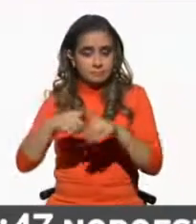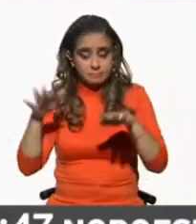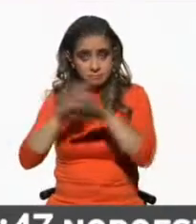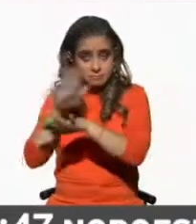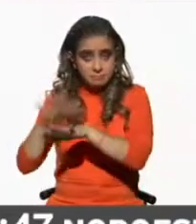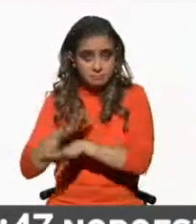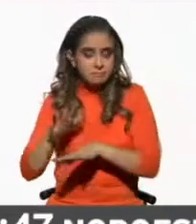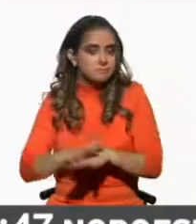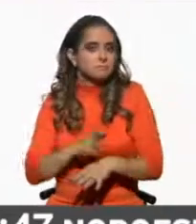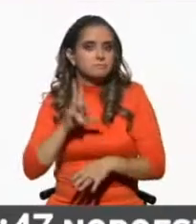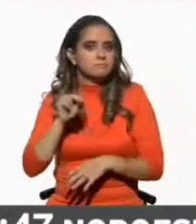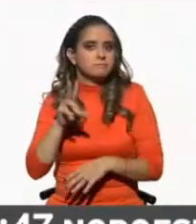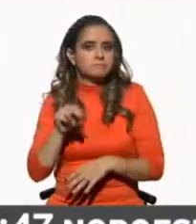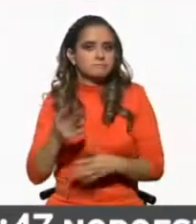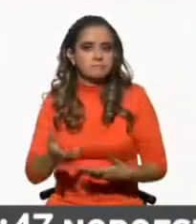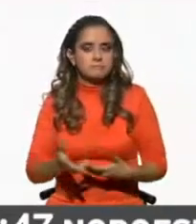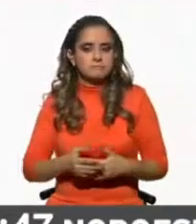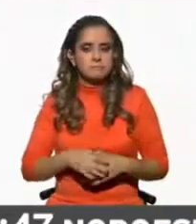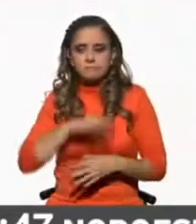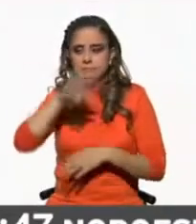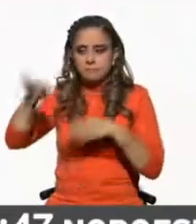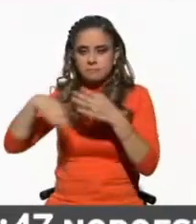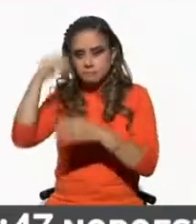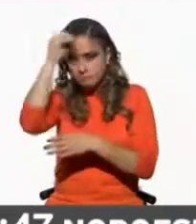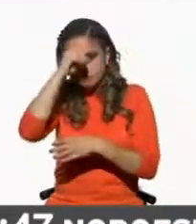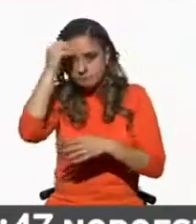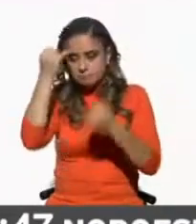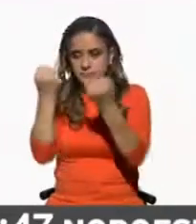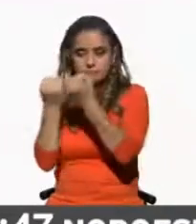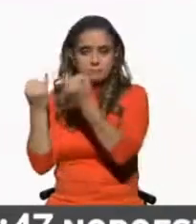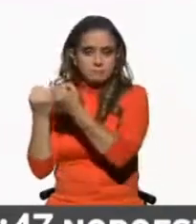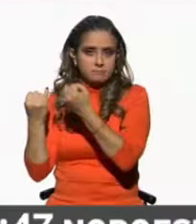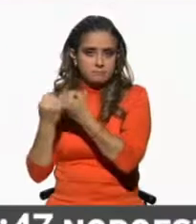cambiado. En el siguiente gráfico,